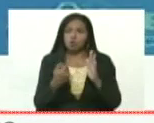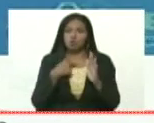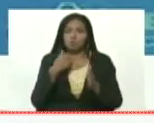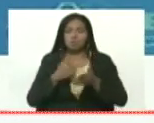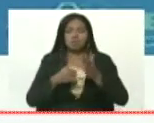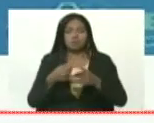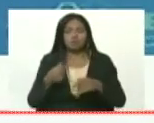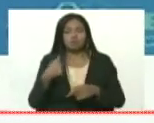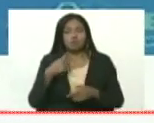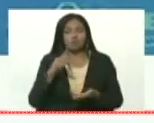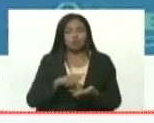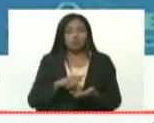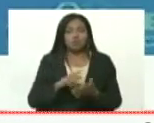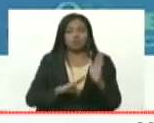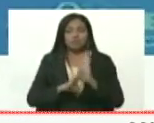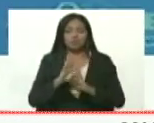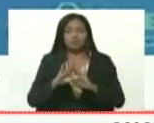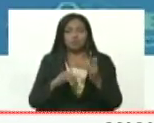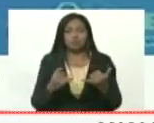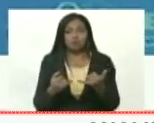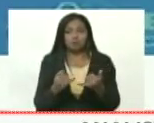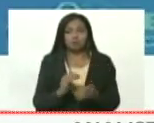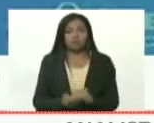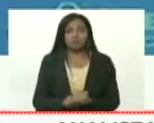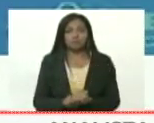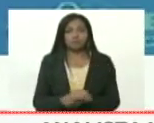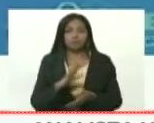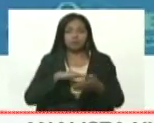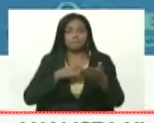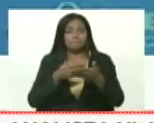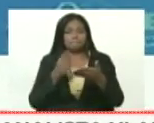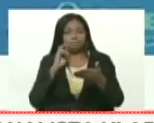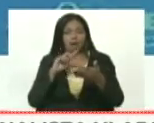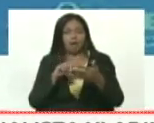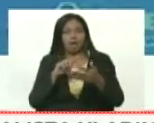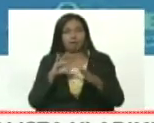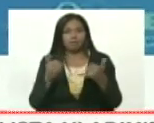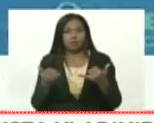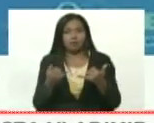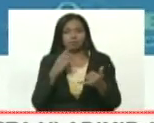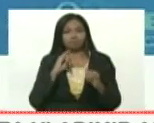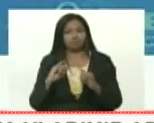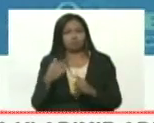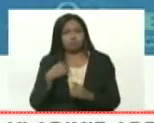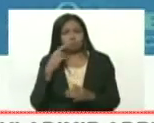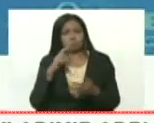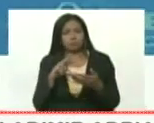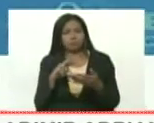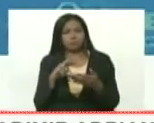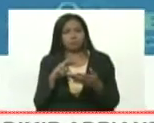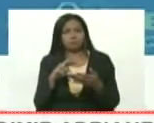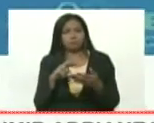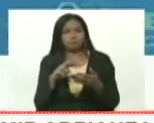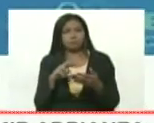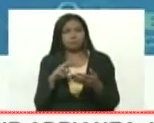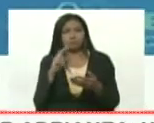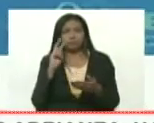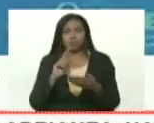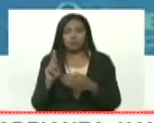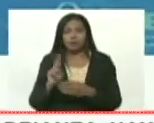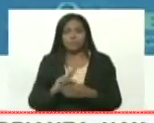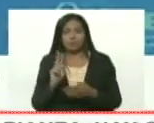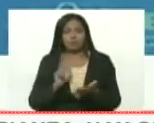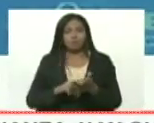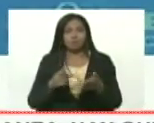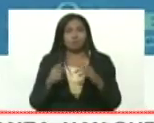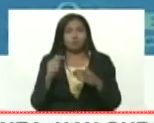porque yo estoy desarrollando algoritmos matemáticos. En ese momento, inmediatamente para confirmar